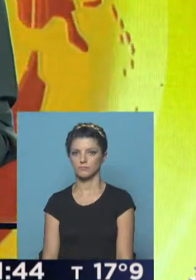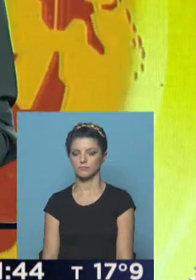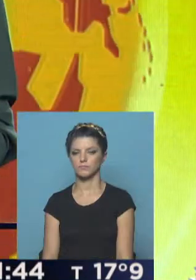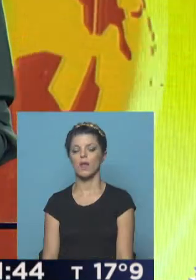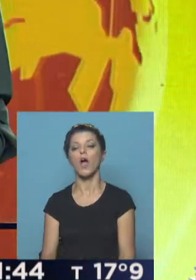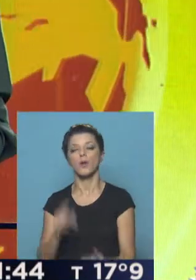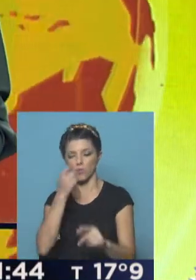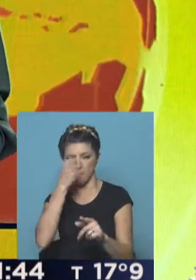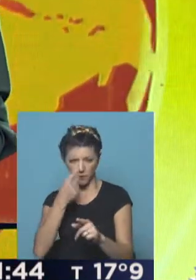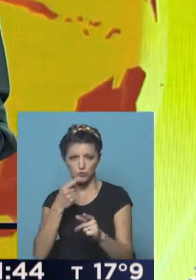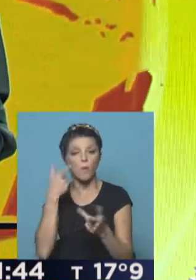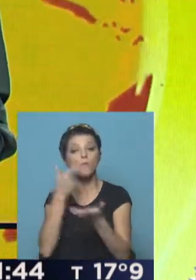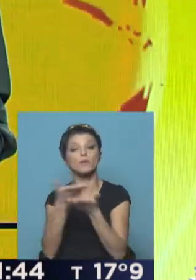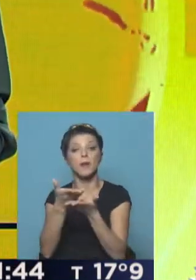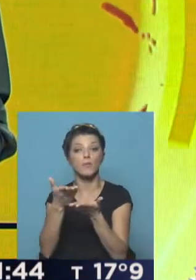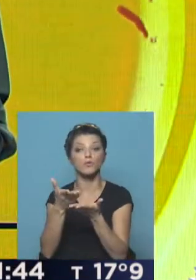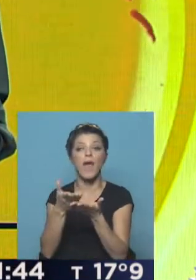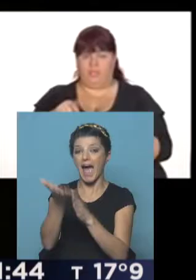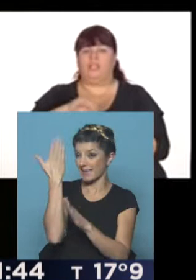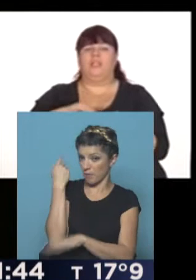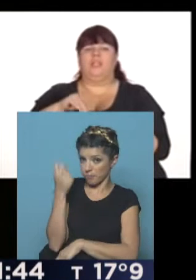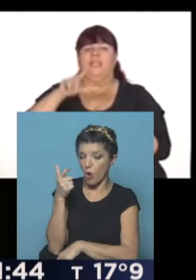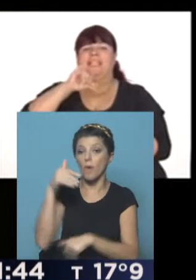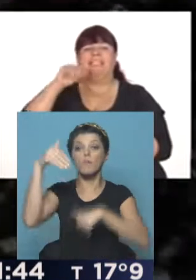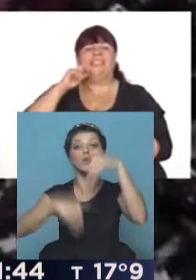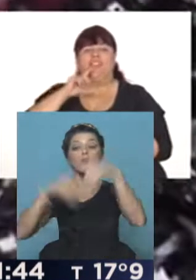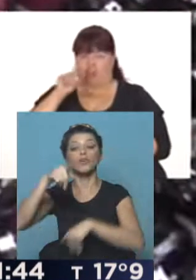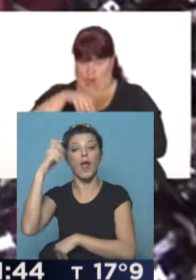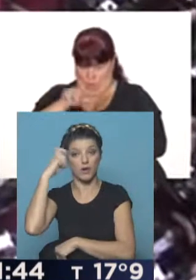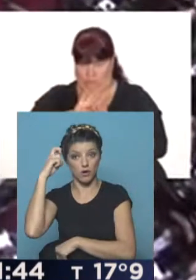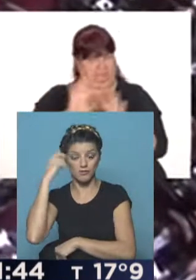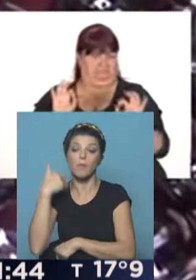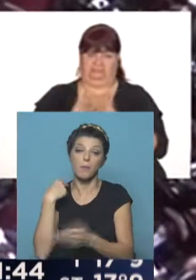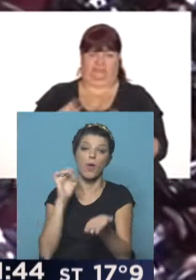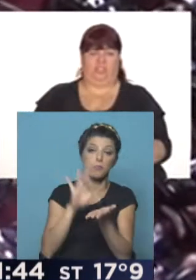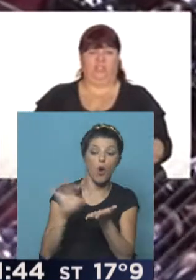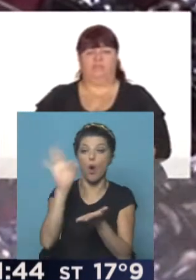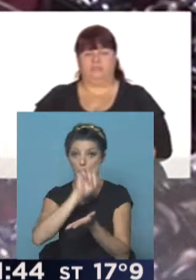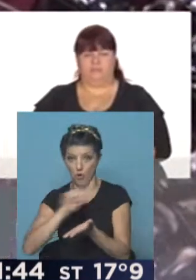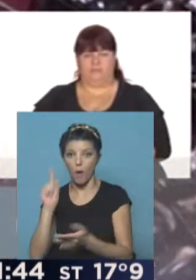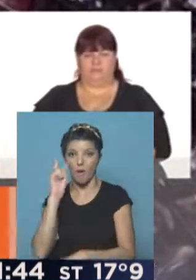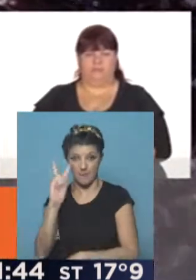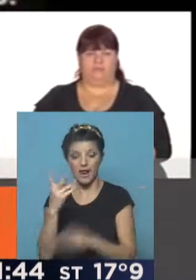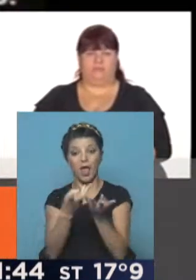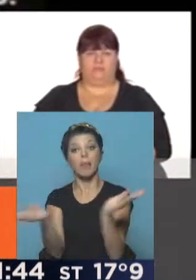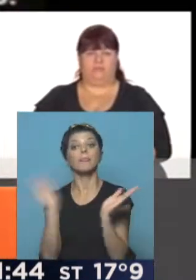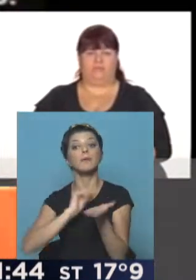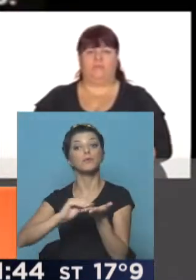Repasemos unos segundos de lo que ocurría hace minutos cuando se votó en el Congreso por el tema de la expulsión o no de Devido. Allí está la Cámara que